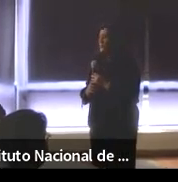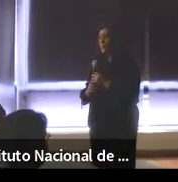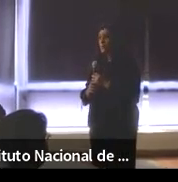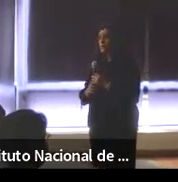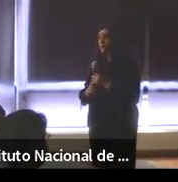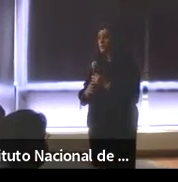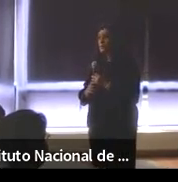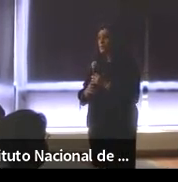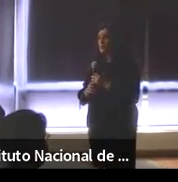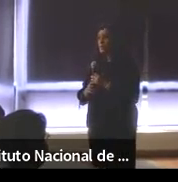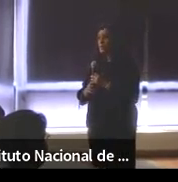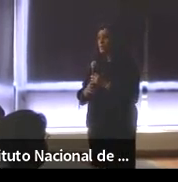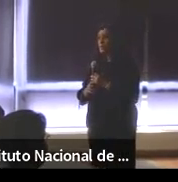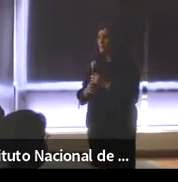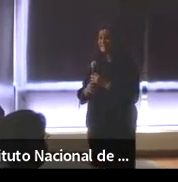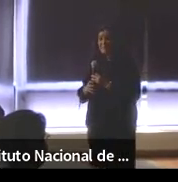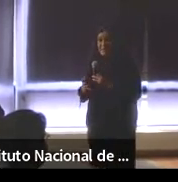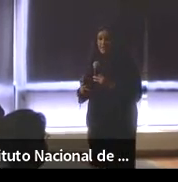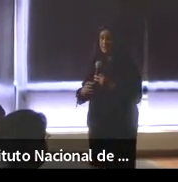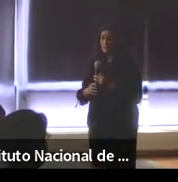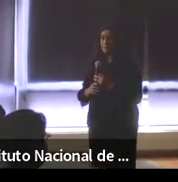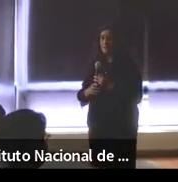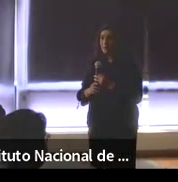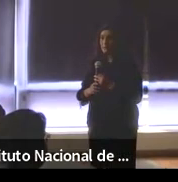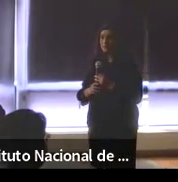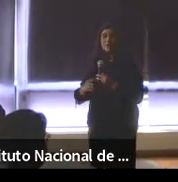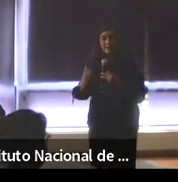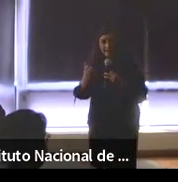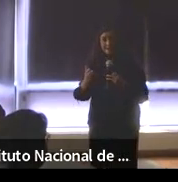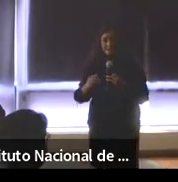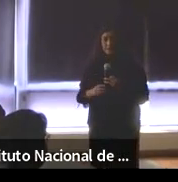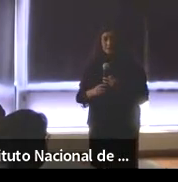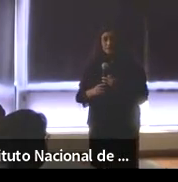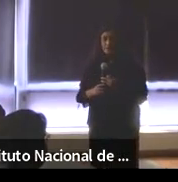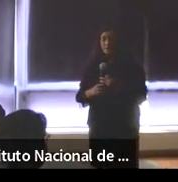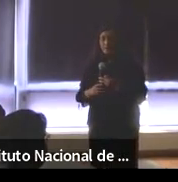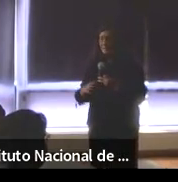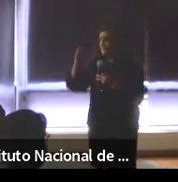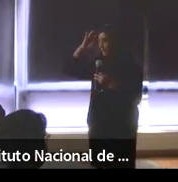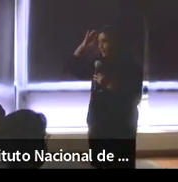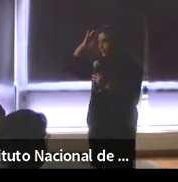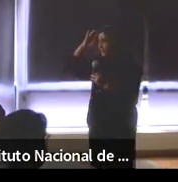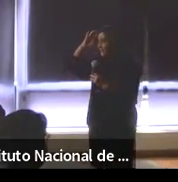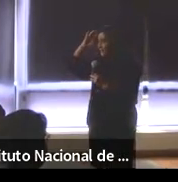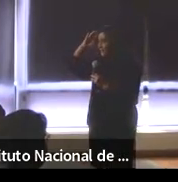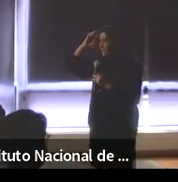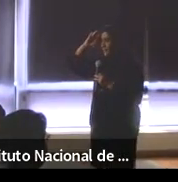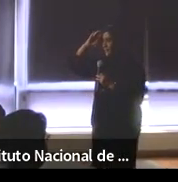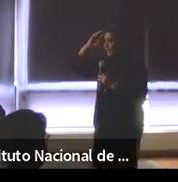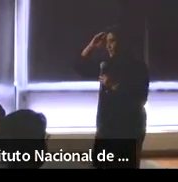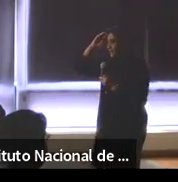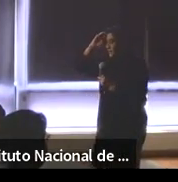eso es muy bueno Está bien es una organización que sabe